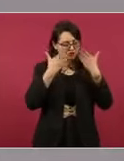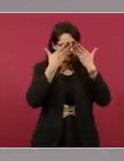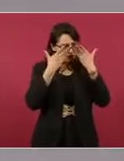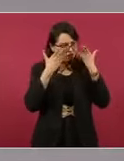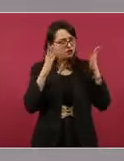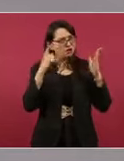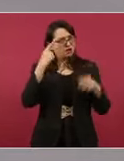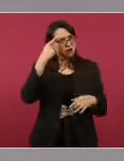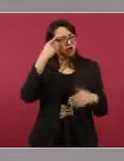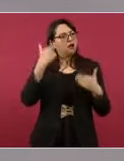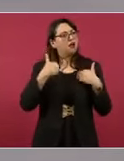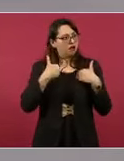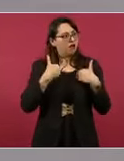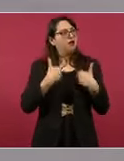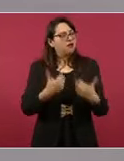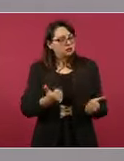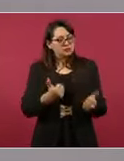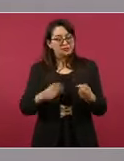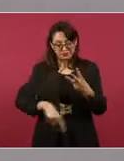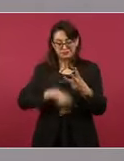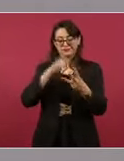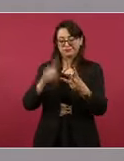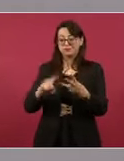pudo llevar a cabo